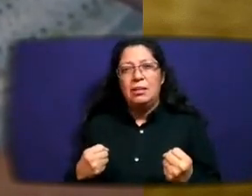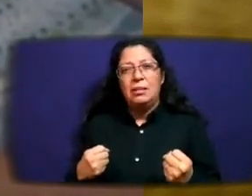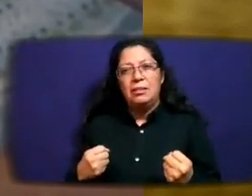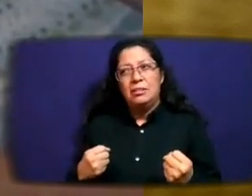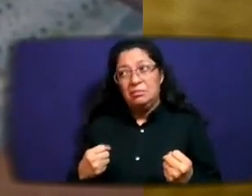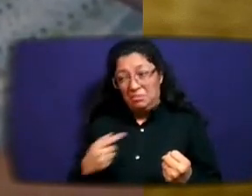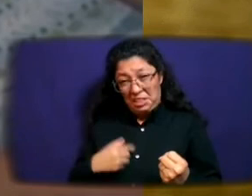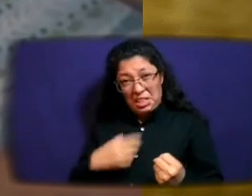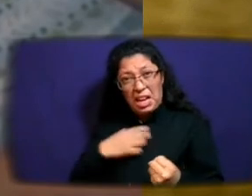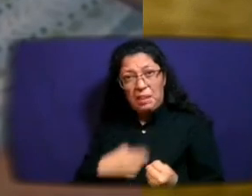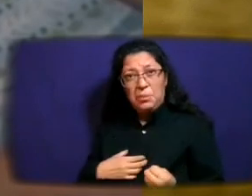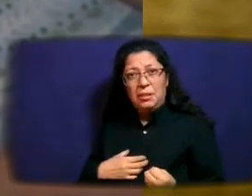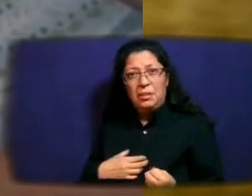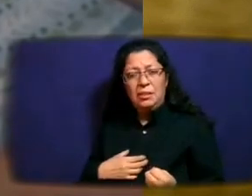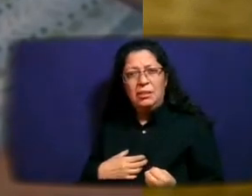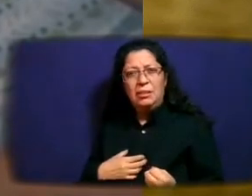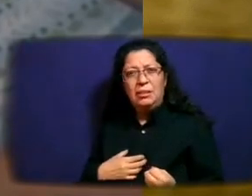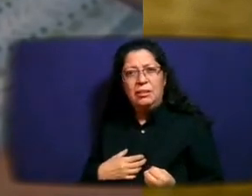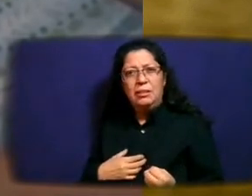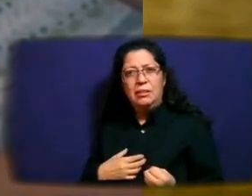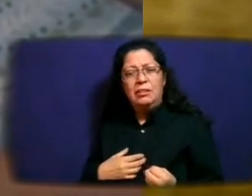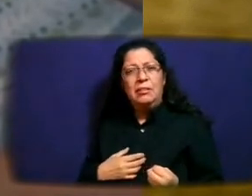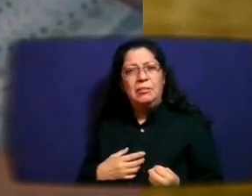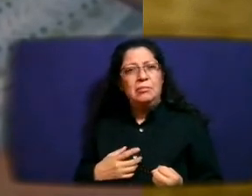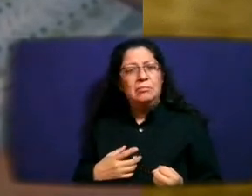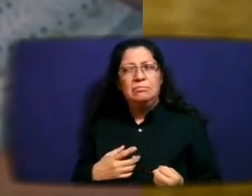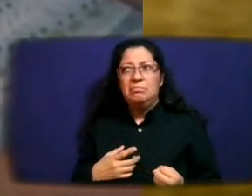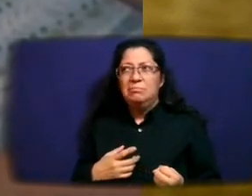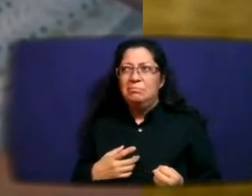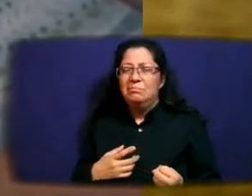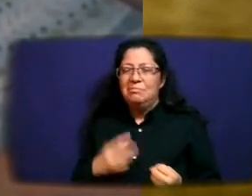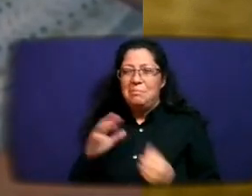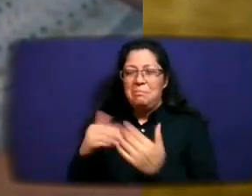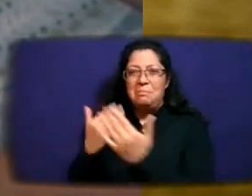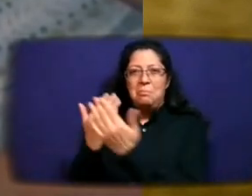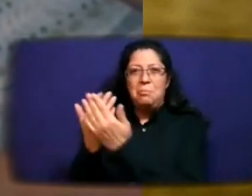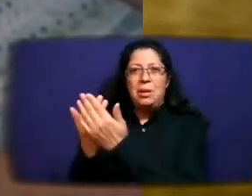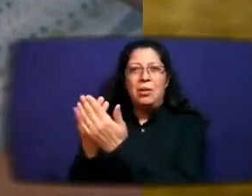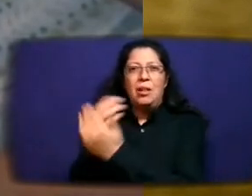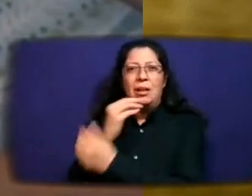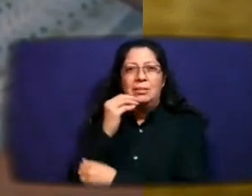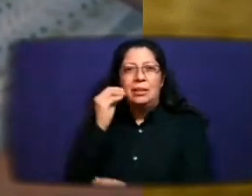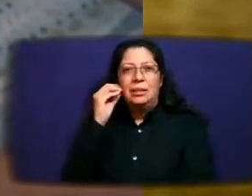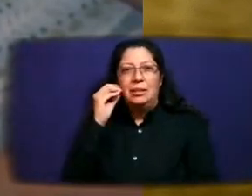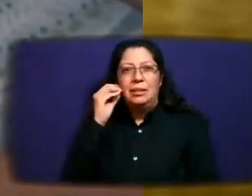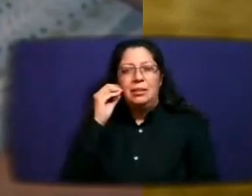Tiene hambre, pero está en casa.